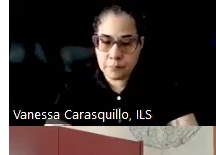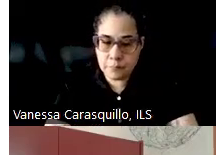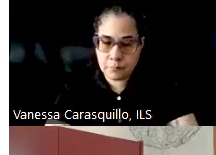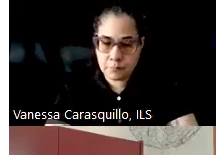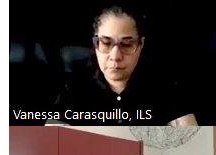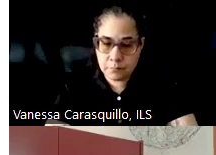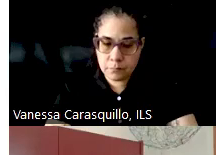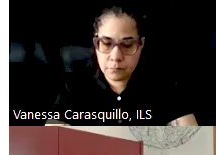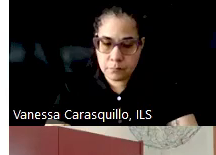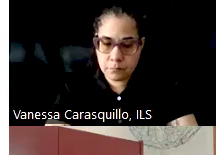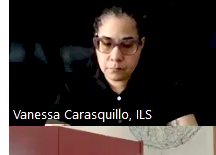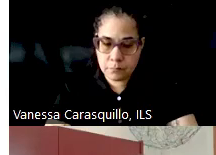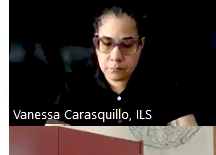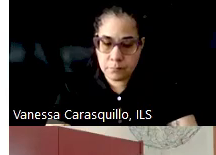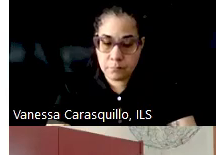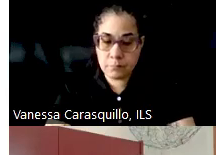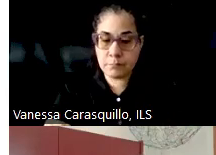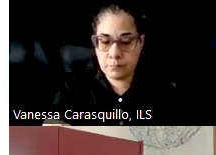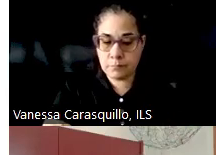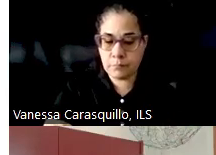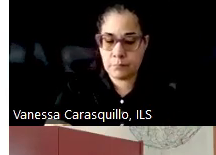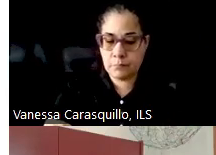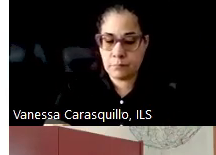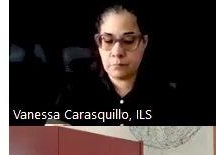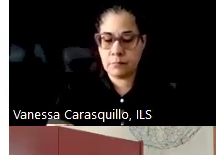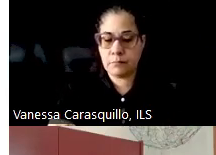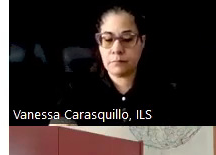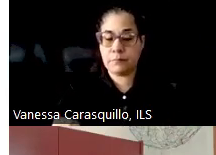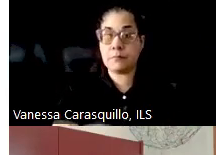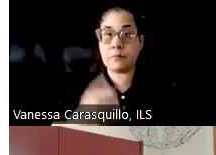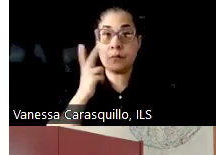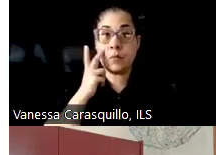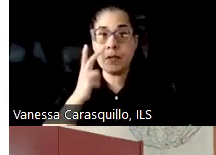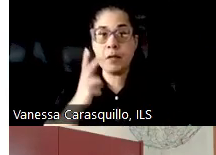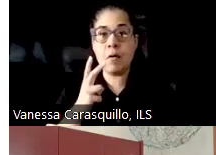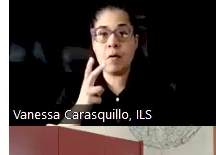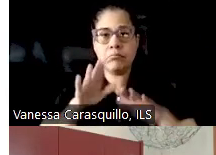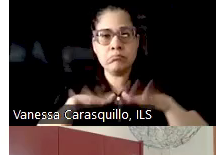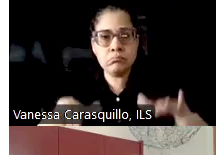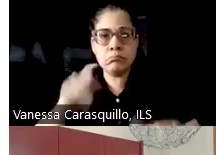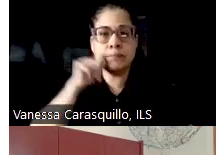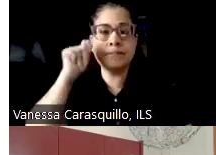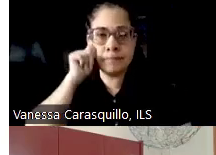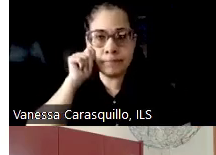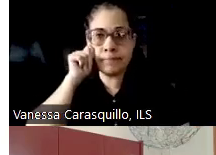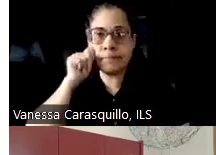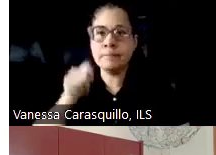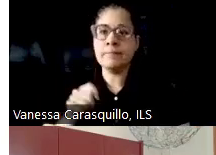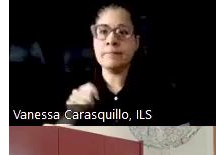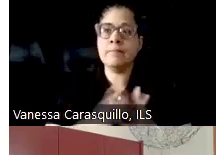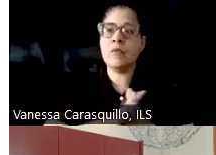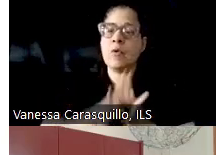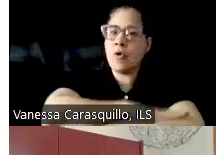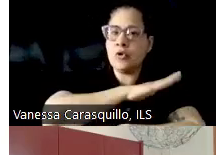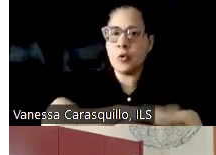¿verdad? Ya eso es el diagnóstico diferencial cuando vemos adolescentes y niños, que hay veces que los niños asumen una conducta desafiante, posicional